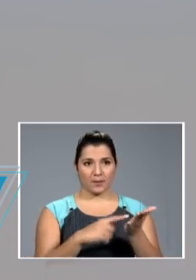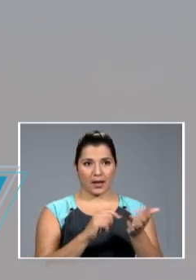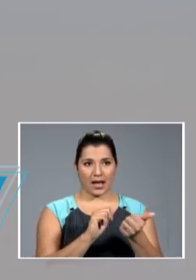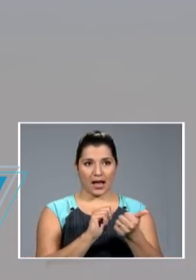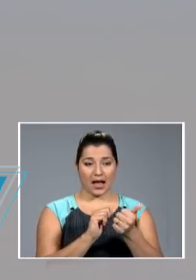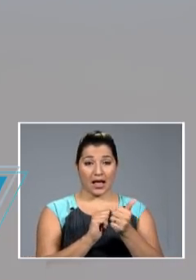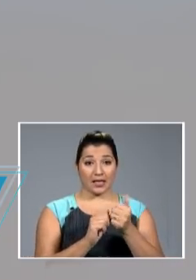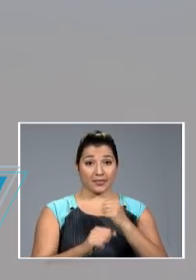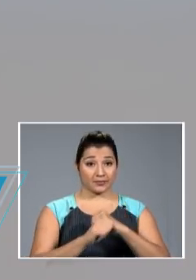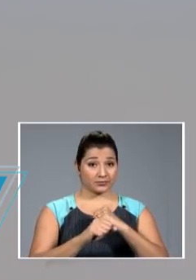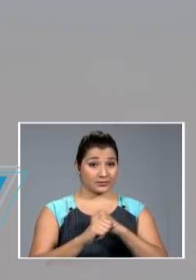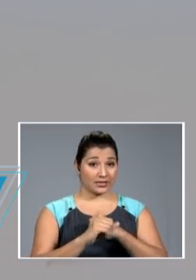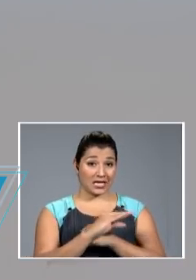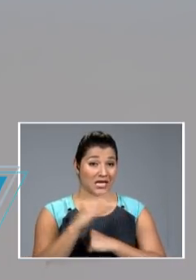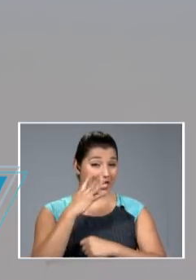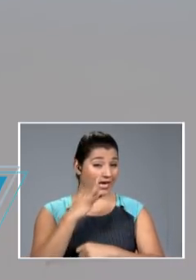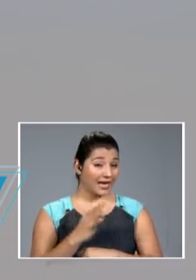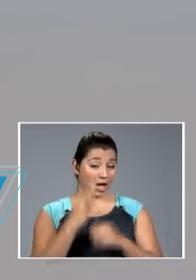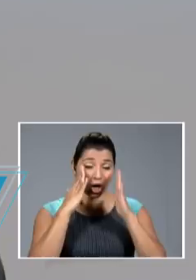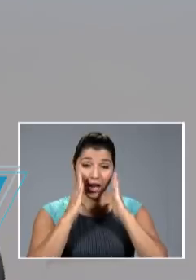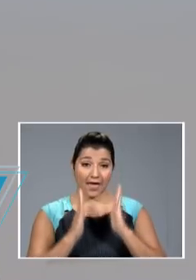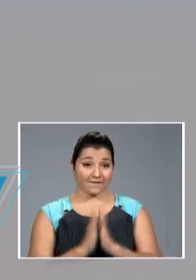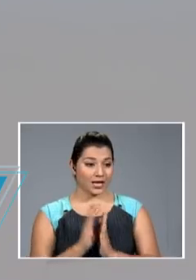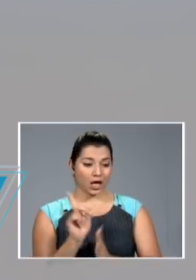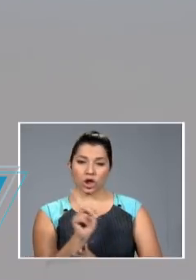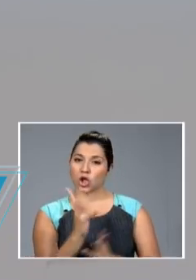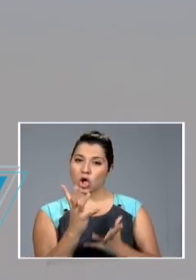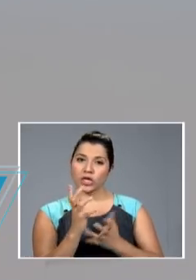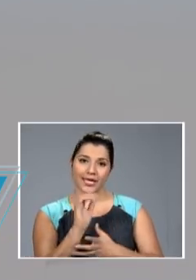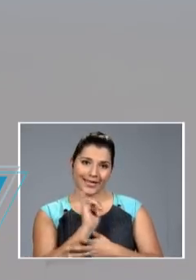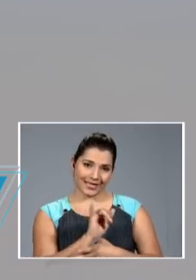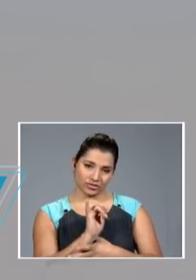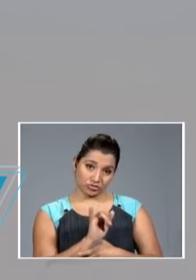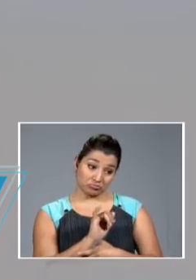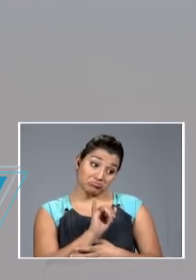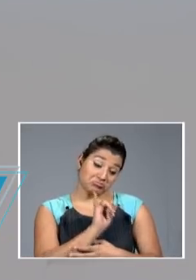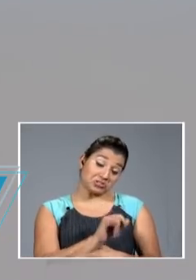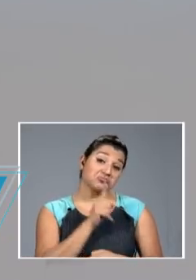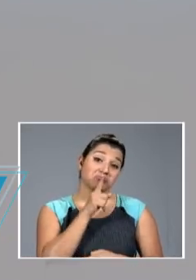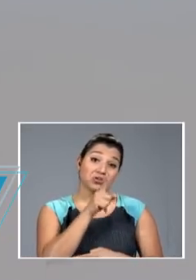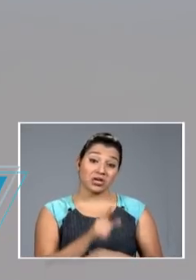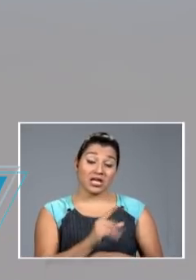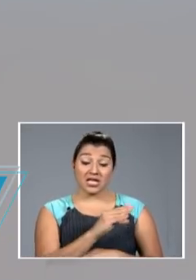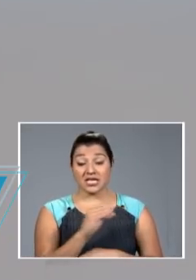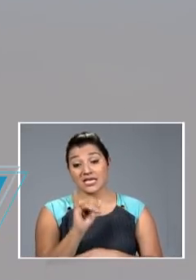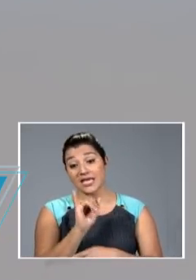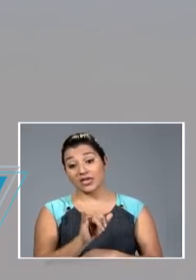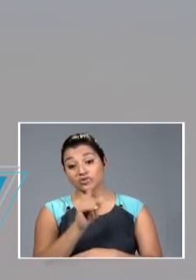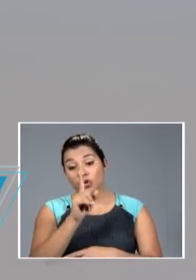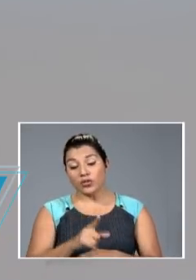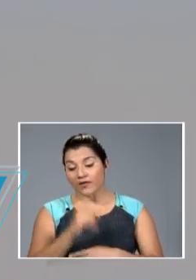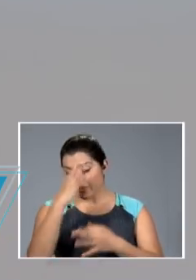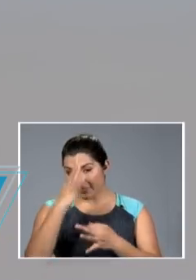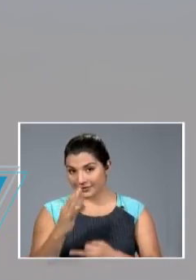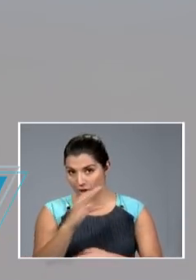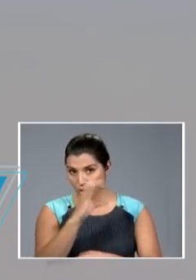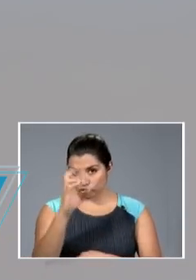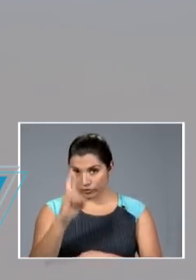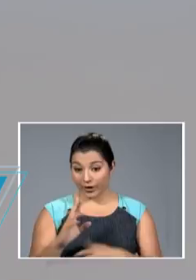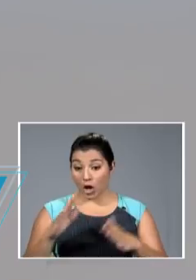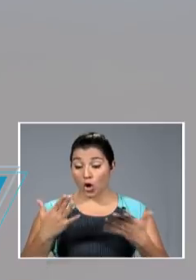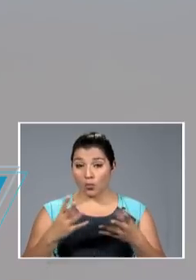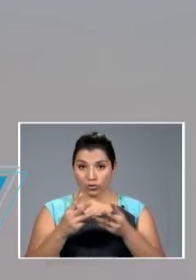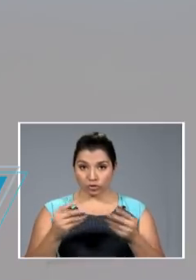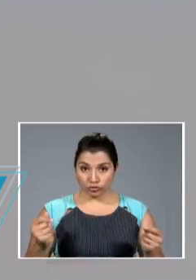creo que la Virgen lo haya querido así. Pero es parte de la realidad y es parte de lo que este país tiene que llegar a decidir, cómo